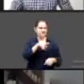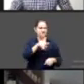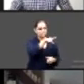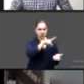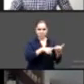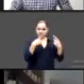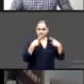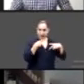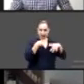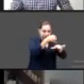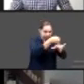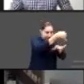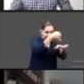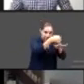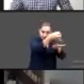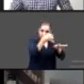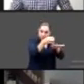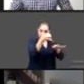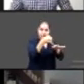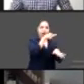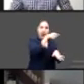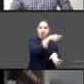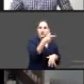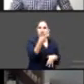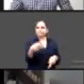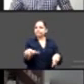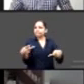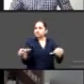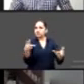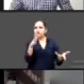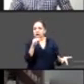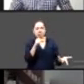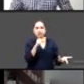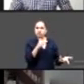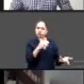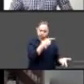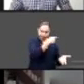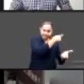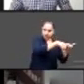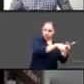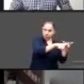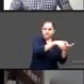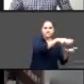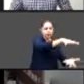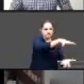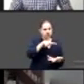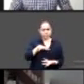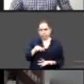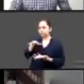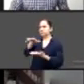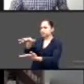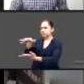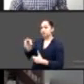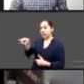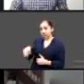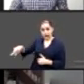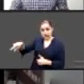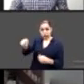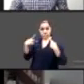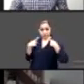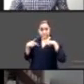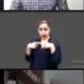donde una familia que está padeciendo de la economía que no tiene los recursos económicos en este momento, es adoptada